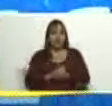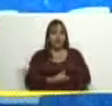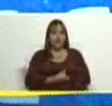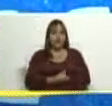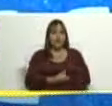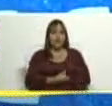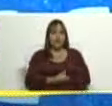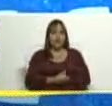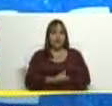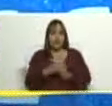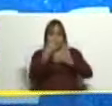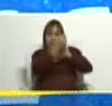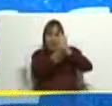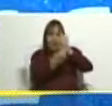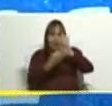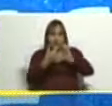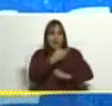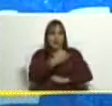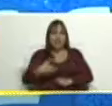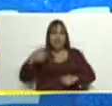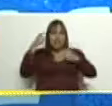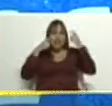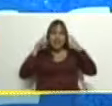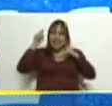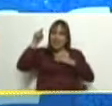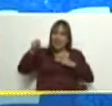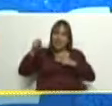del comandante Chávez. Esta imagen